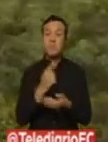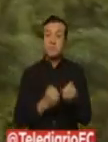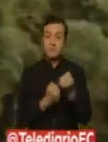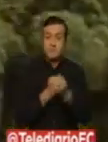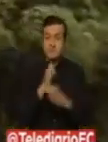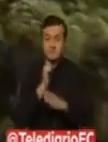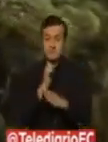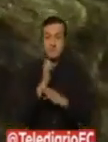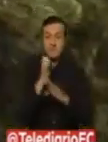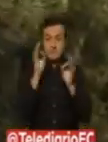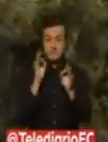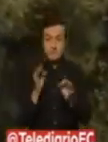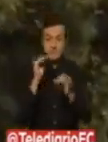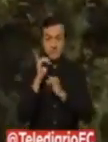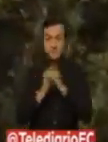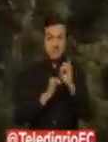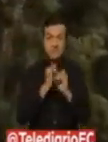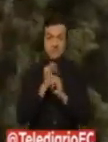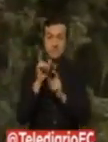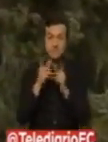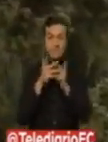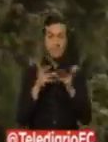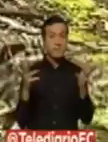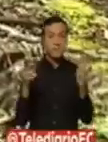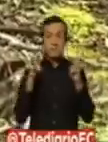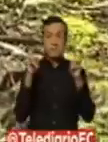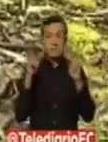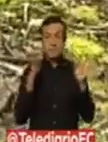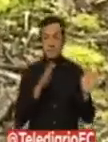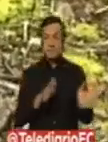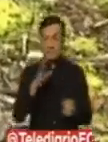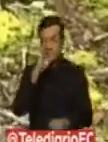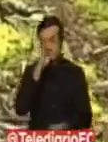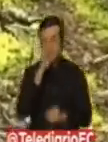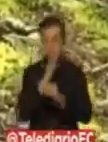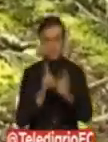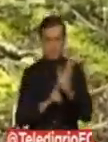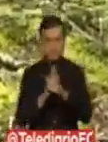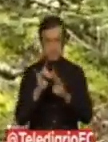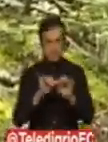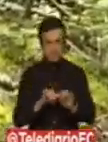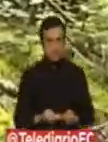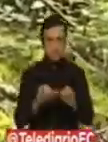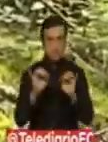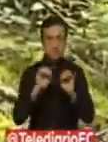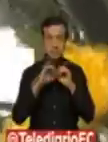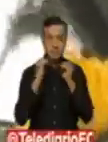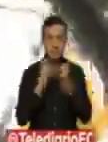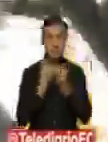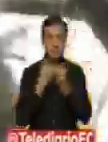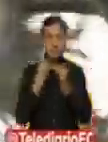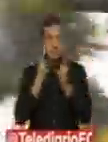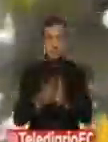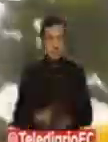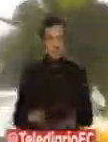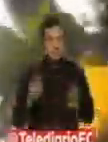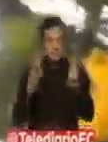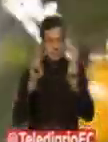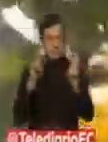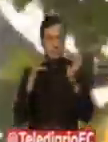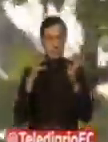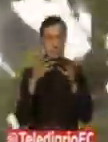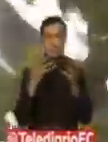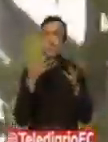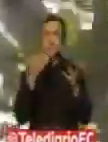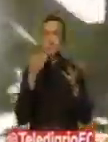ecuatoriano para el sistema internacional que se enmarca dentro de los objetivos de desarrollo sostenible de la organización de las naciones unidas y que